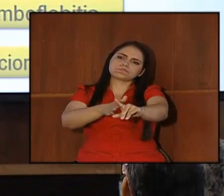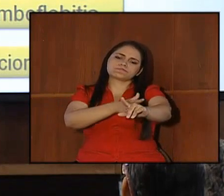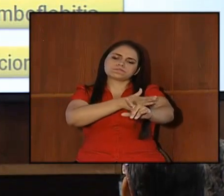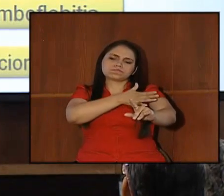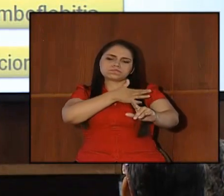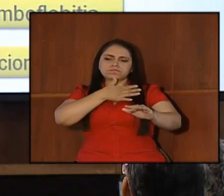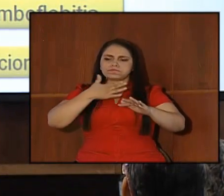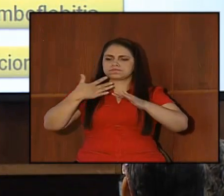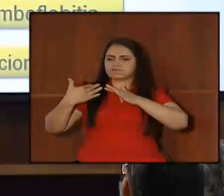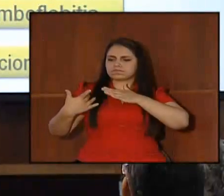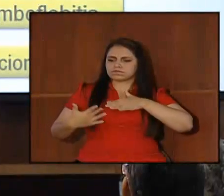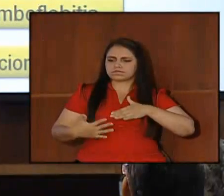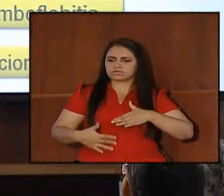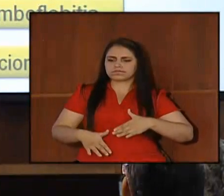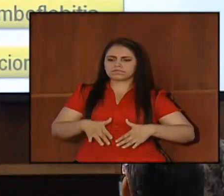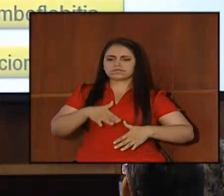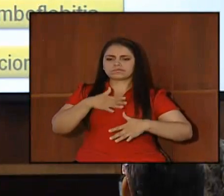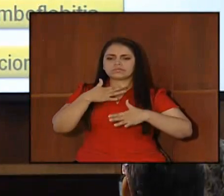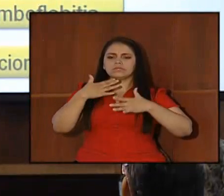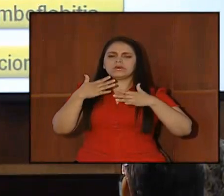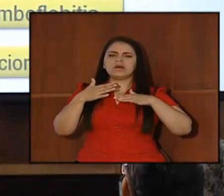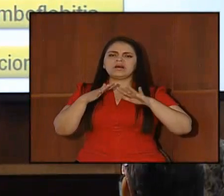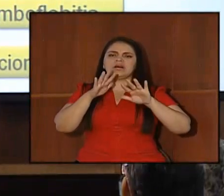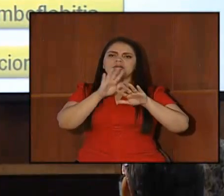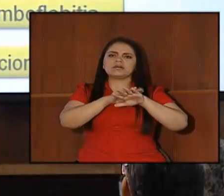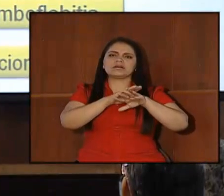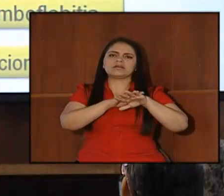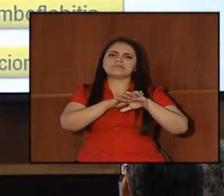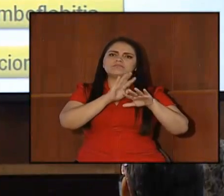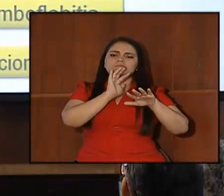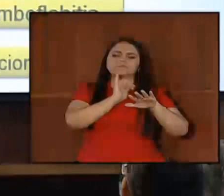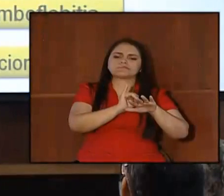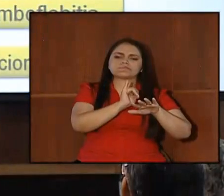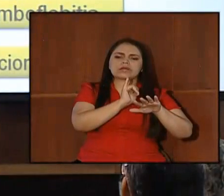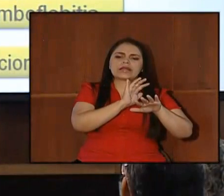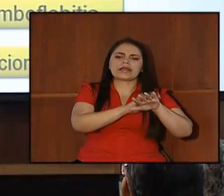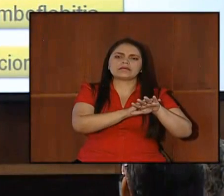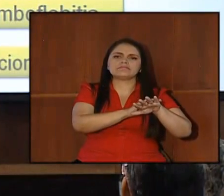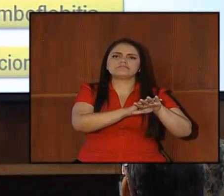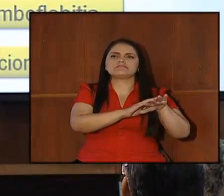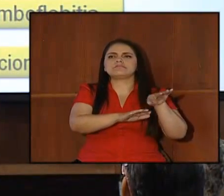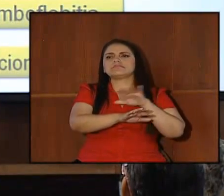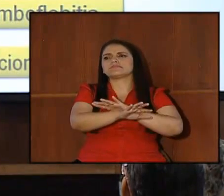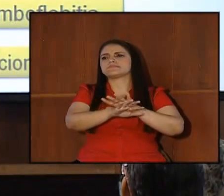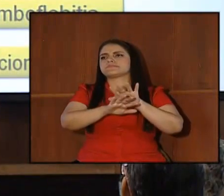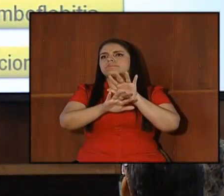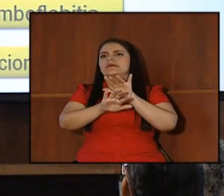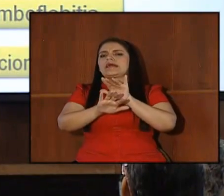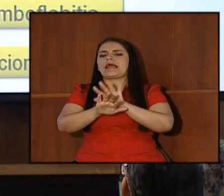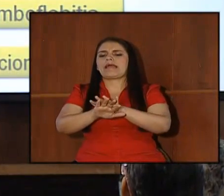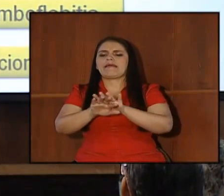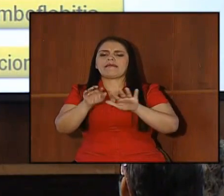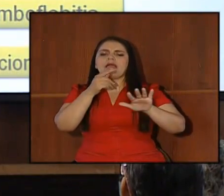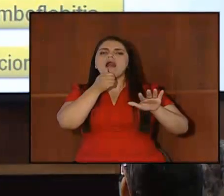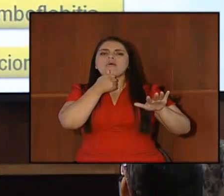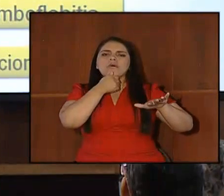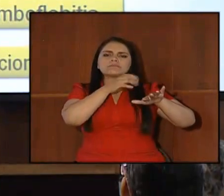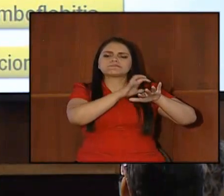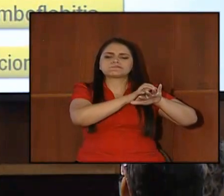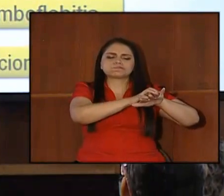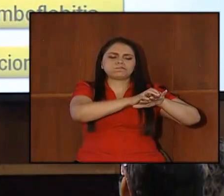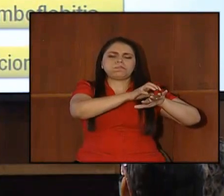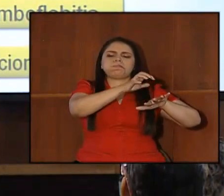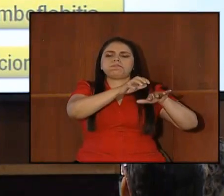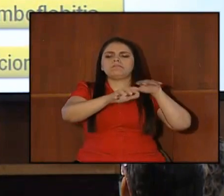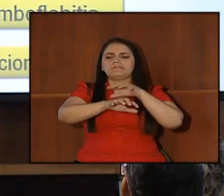cuerpo, pero entonces cuando vemos que está quieto, él ya se va quedando en la parte más lejos, porque no tiene la suficiente fuerza de